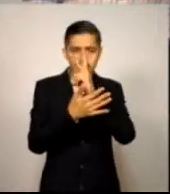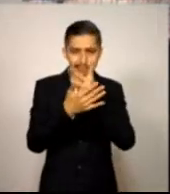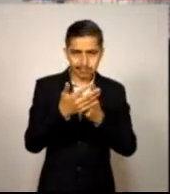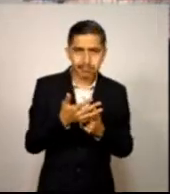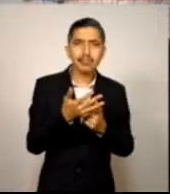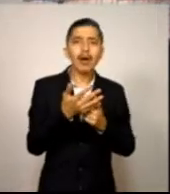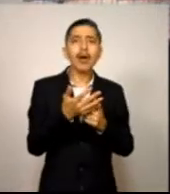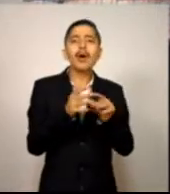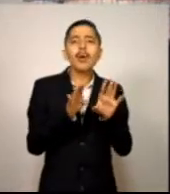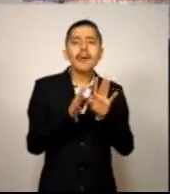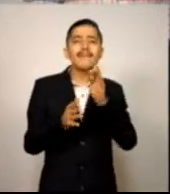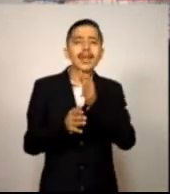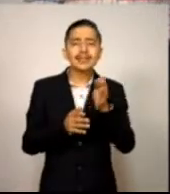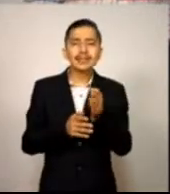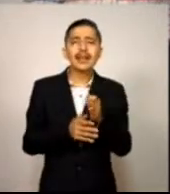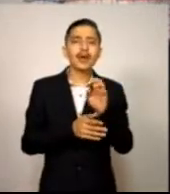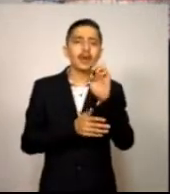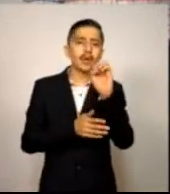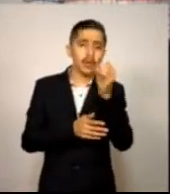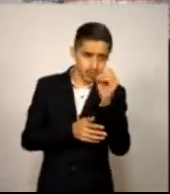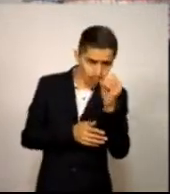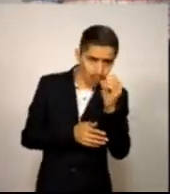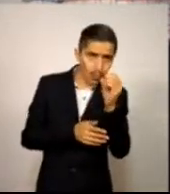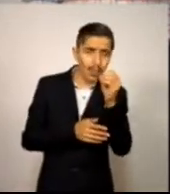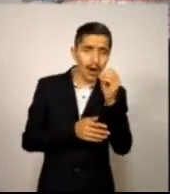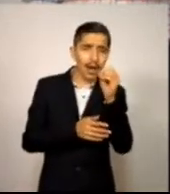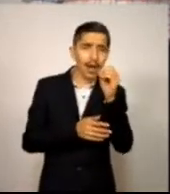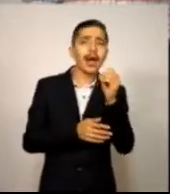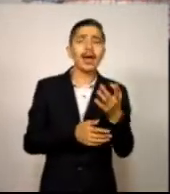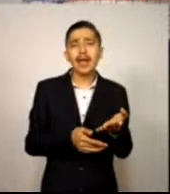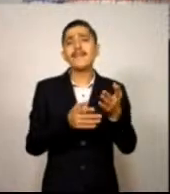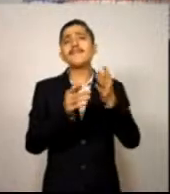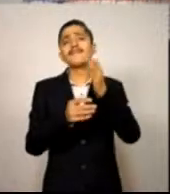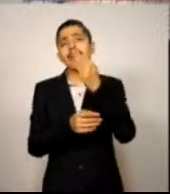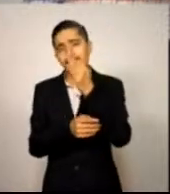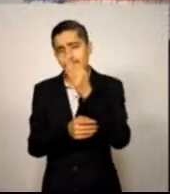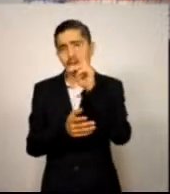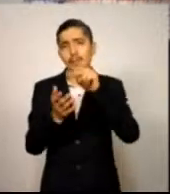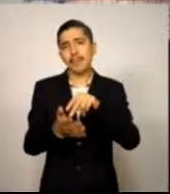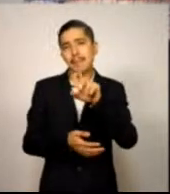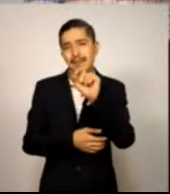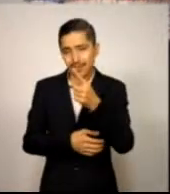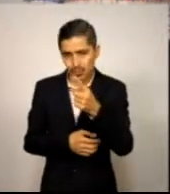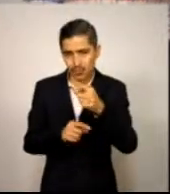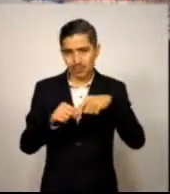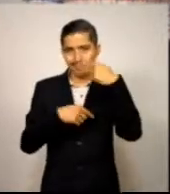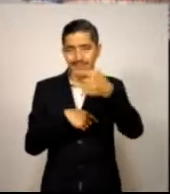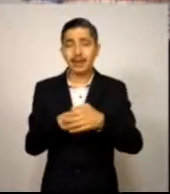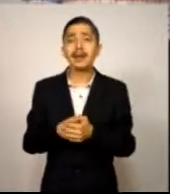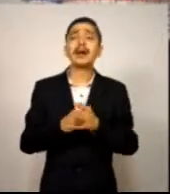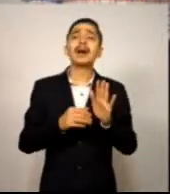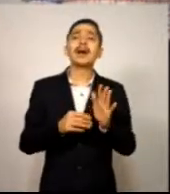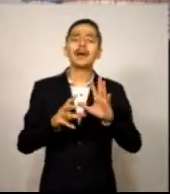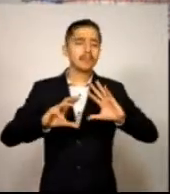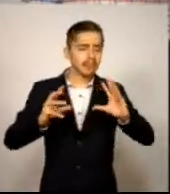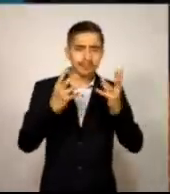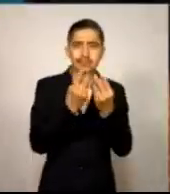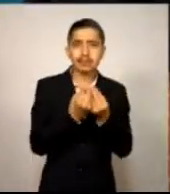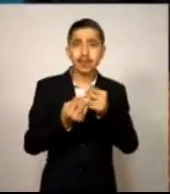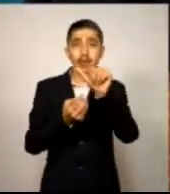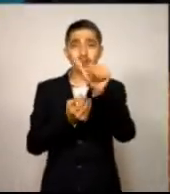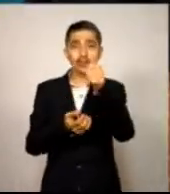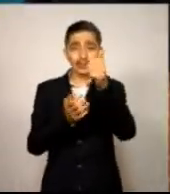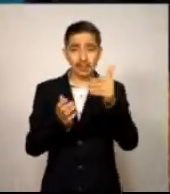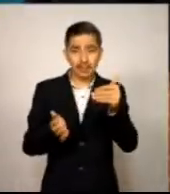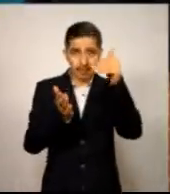reprogramadas y distribuidas entre octubre de 2020 y febrero del 2021 en total